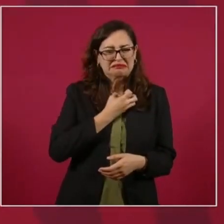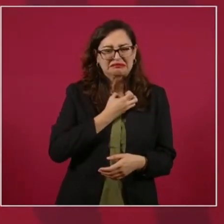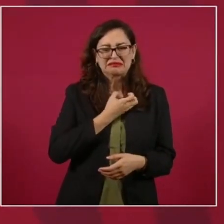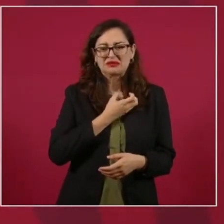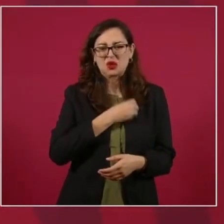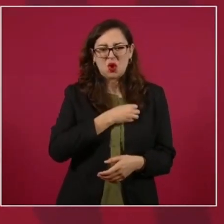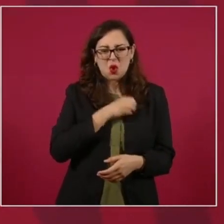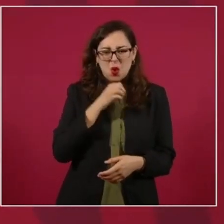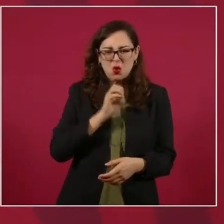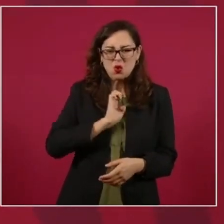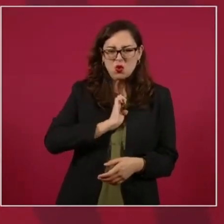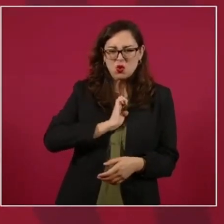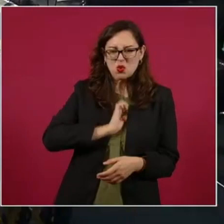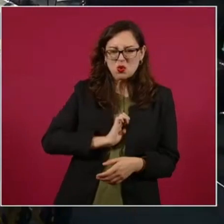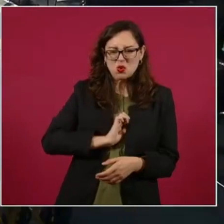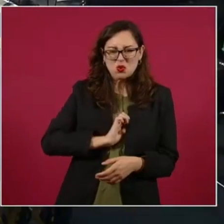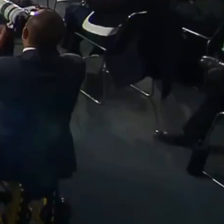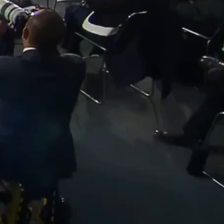odio,